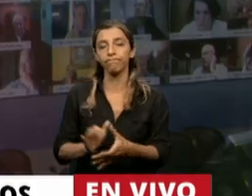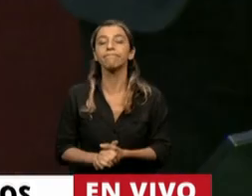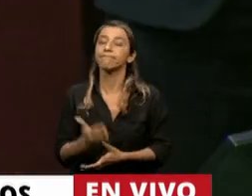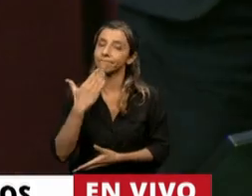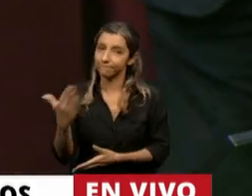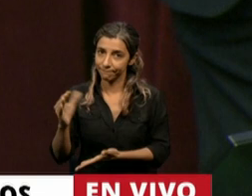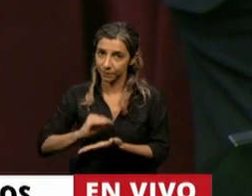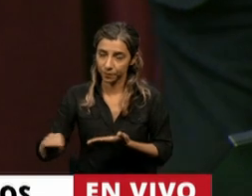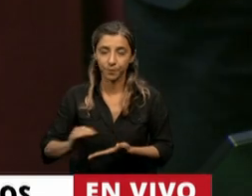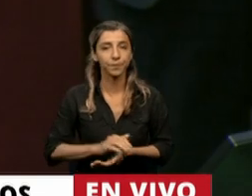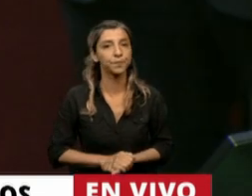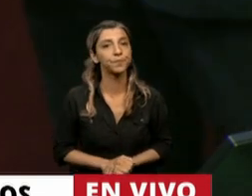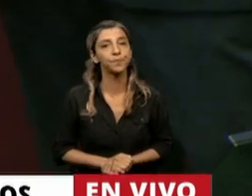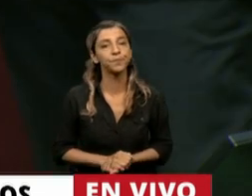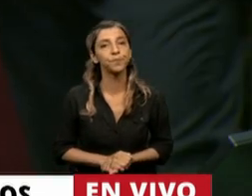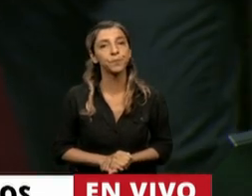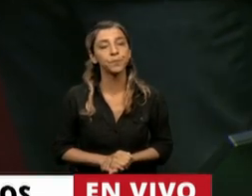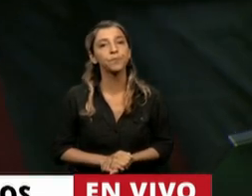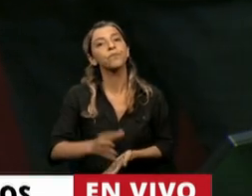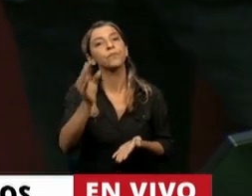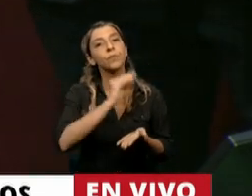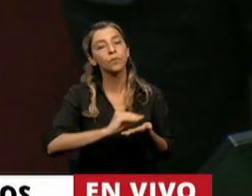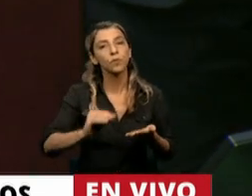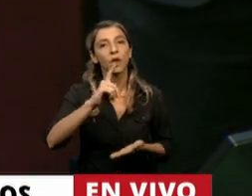diputado diputada Lucía